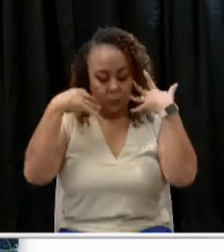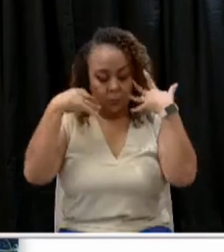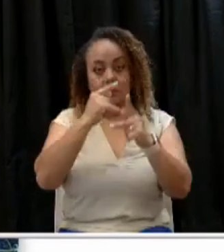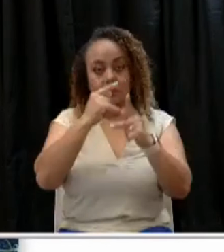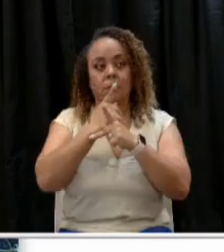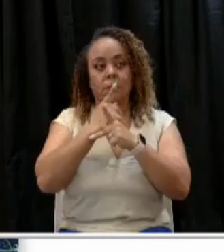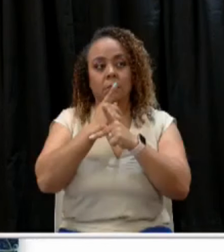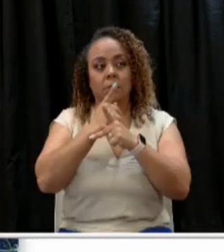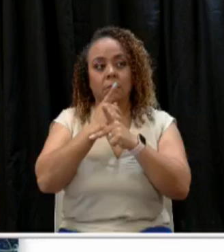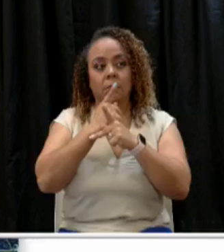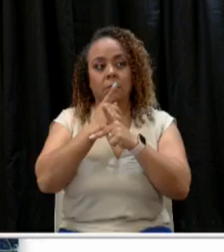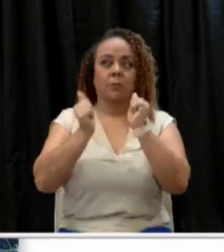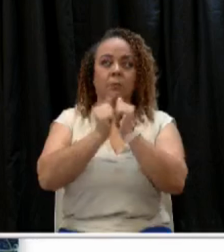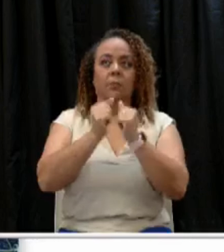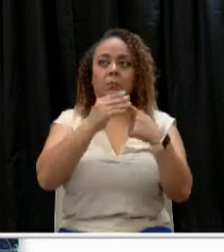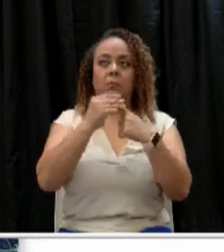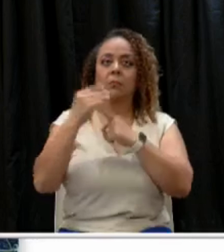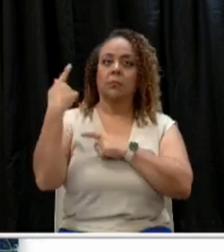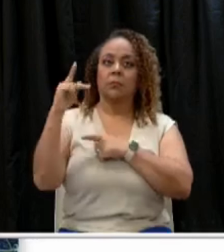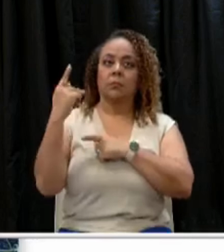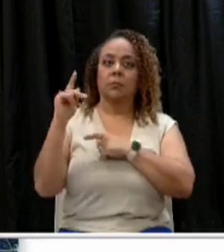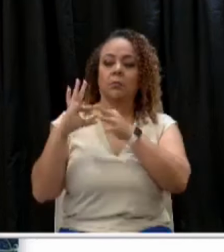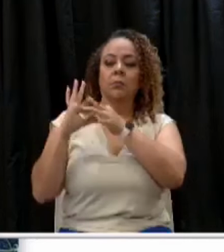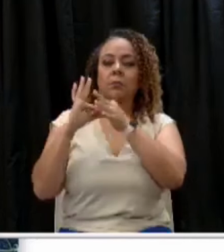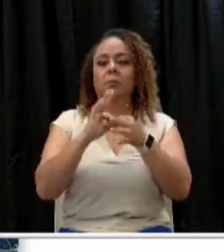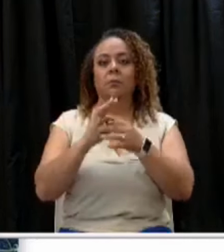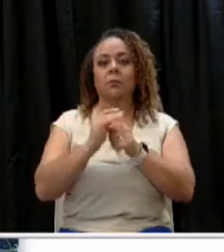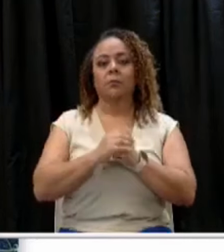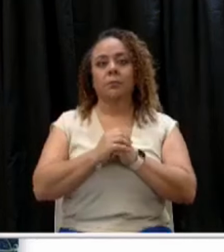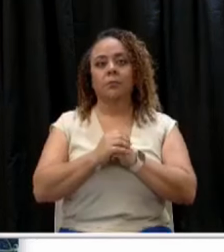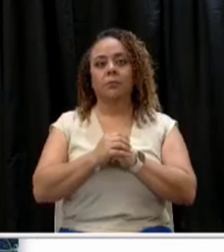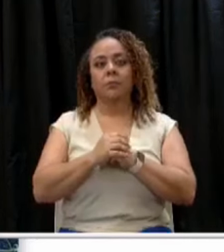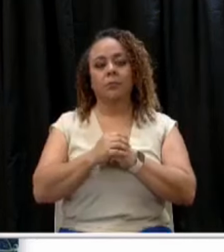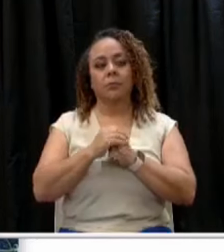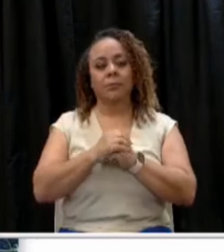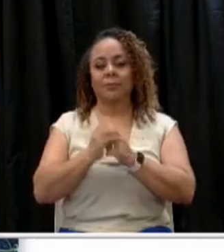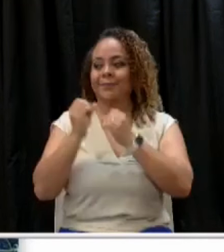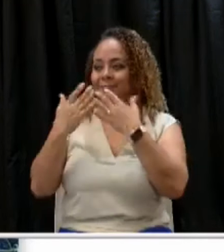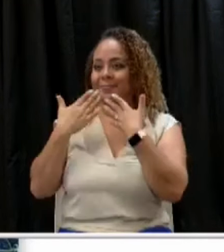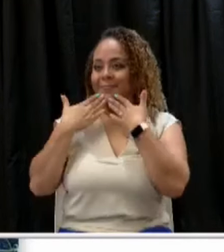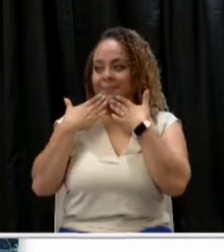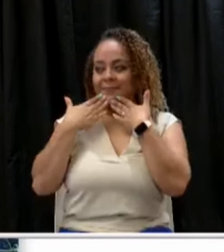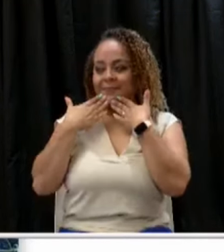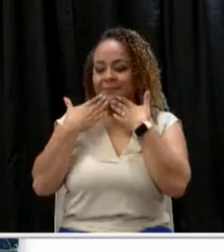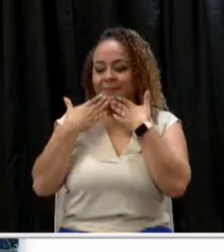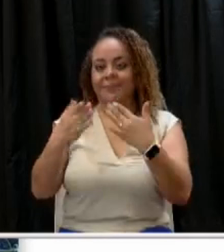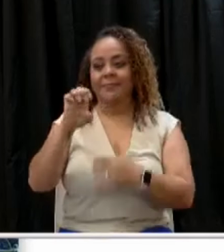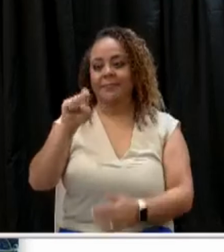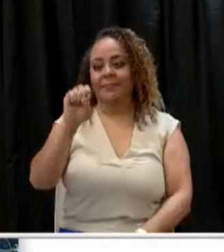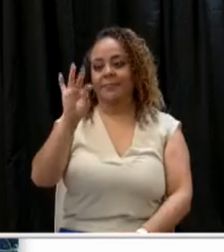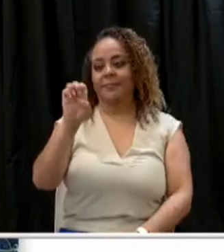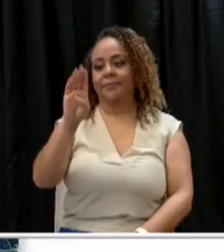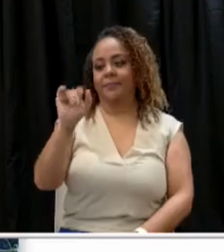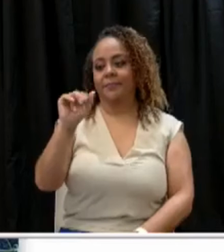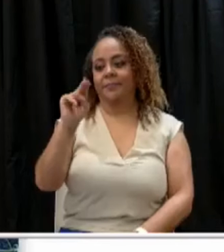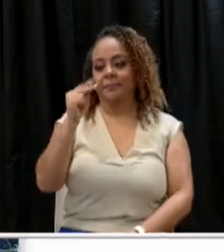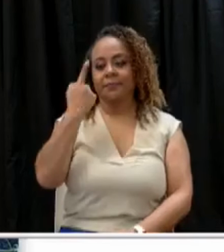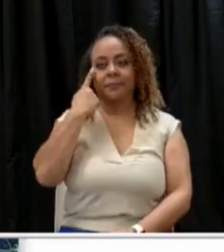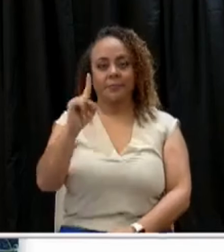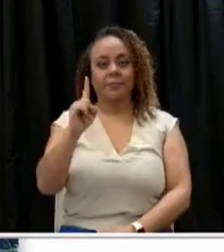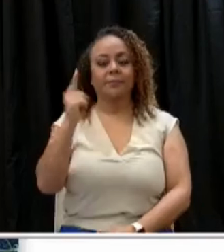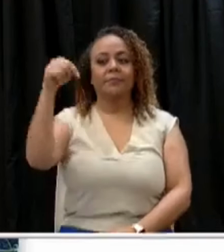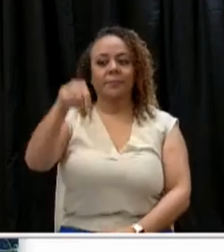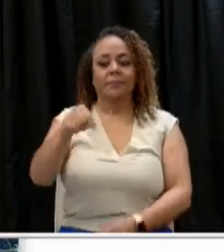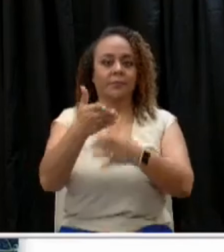los trabajadores con los principales riesgos asociados a sus tareas. Muchísimas gracias, Esteban, por venir